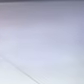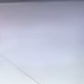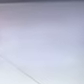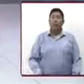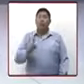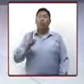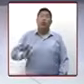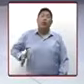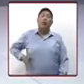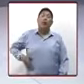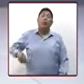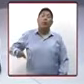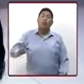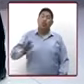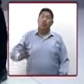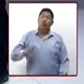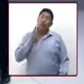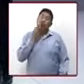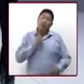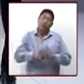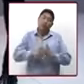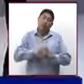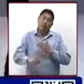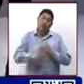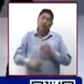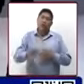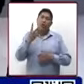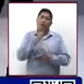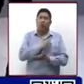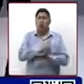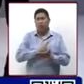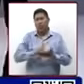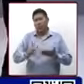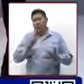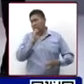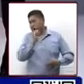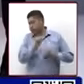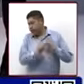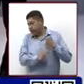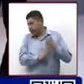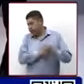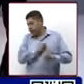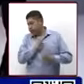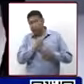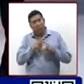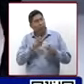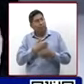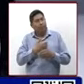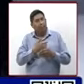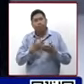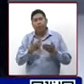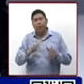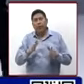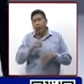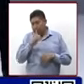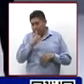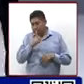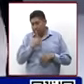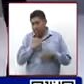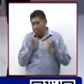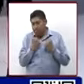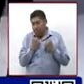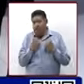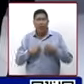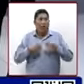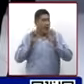Una perrita y sus cachorritos tuvieron 2 semanas de sufrimiento, Miriam, que afortunadamente llegaron al final. Soportando el frío, sí. Ha